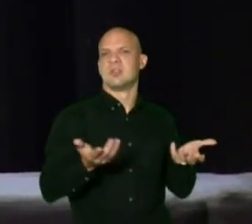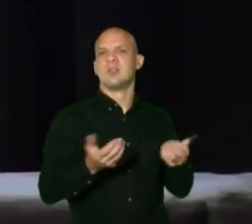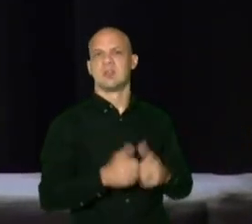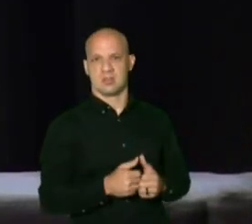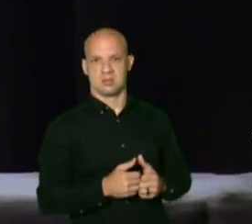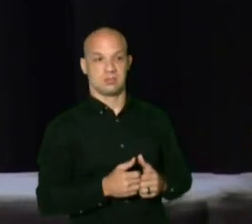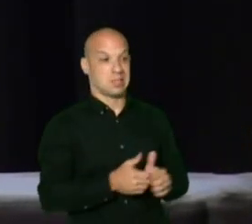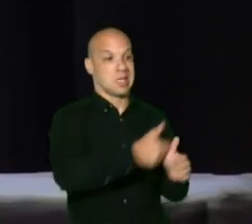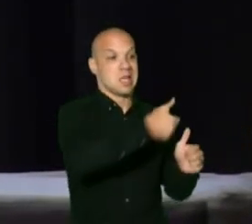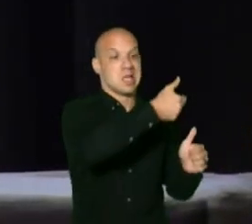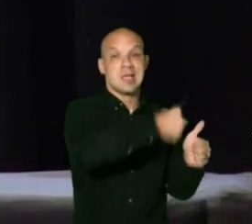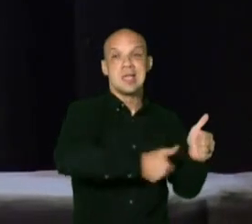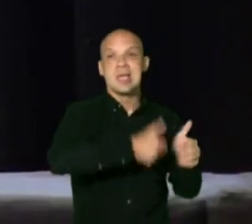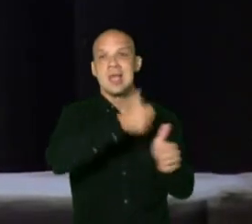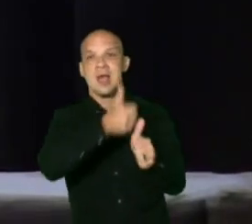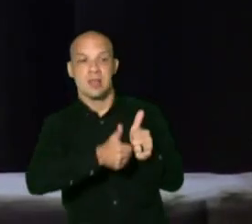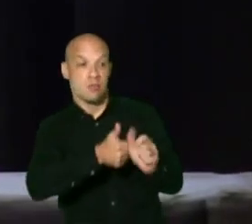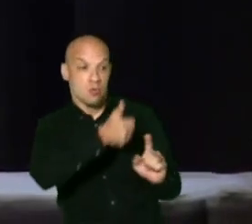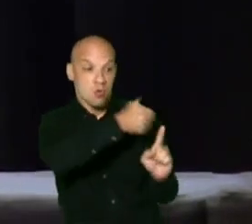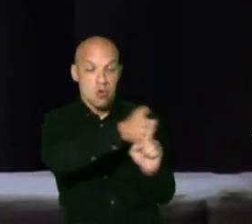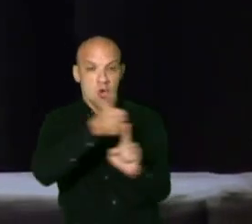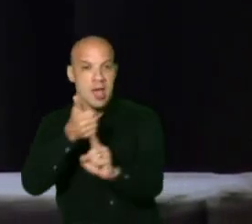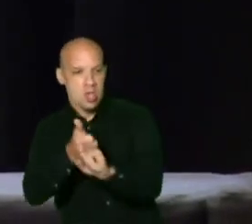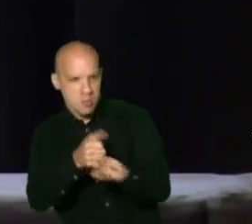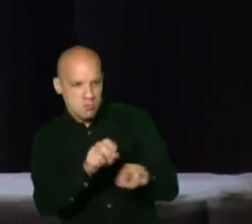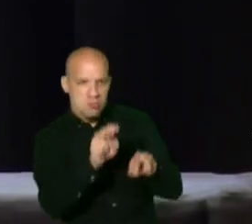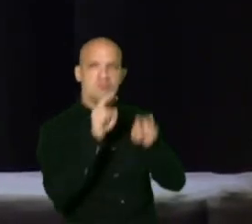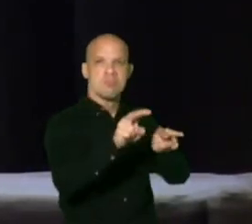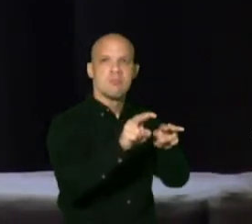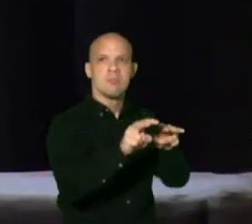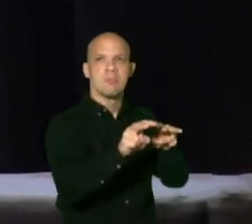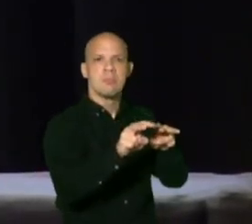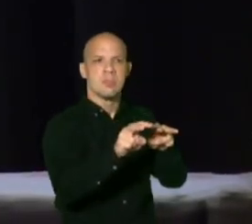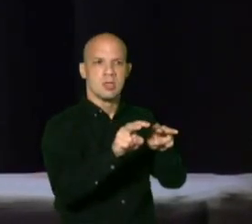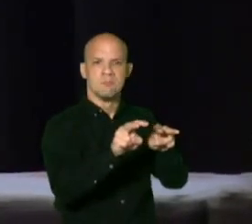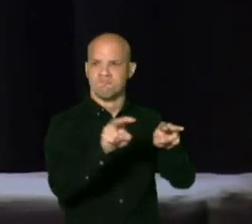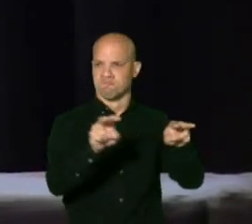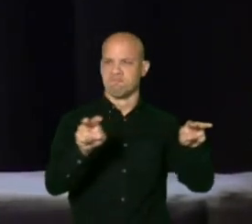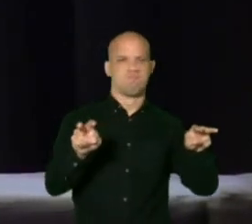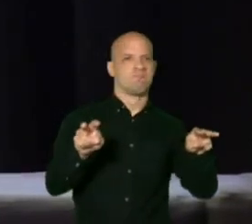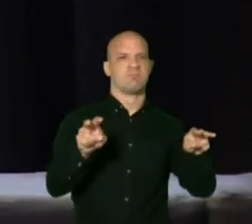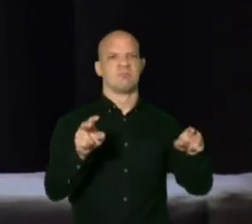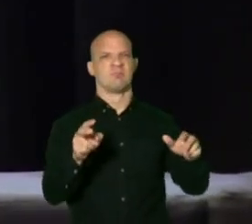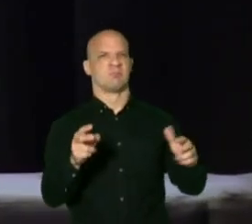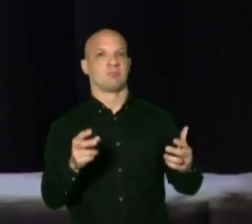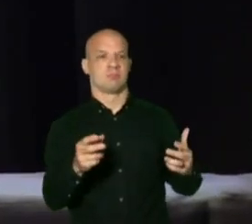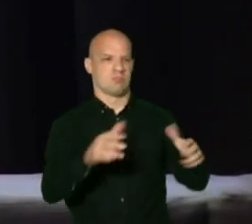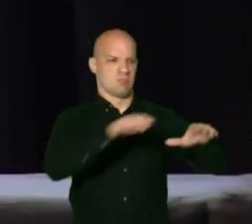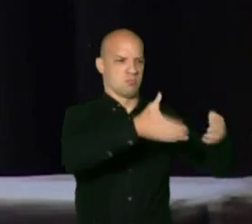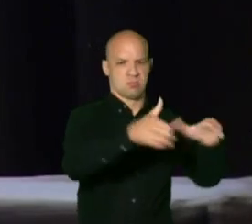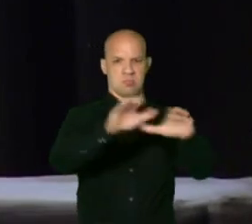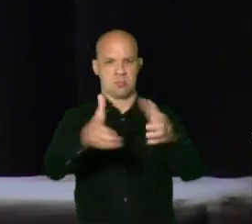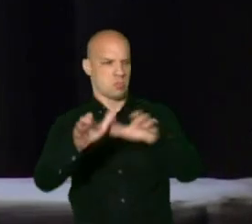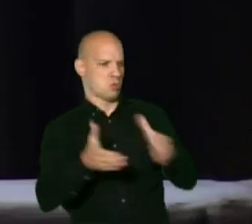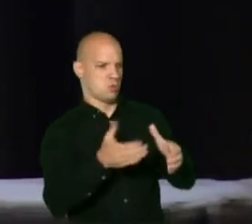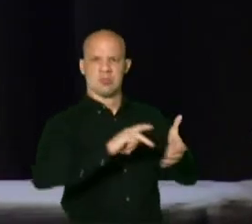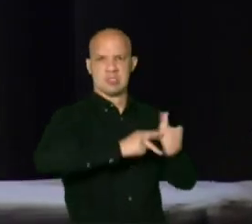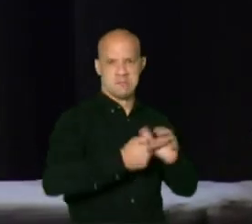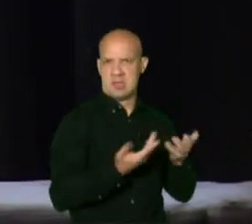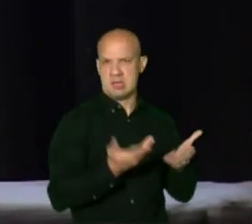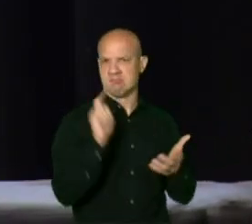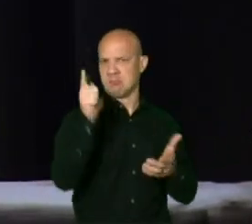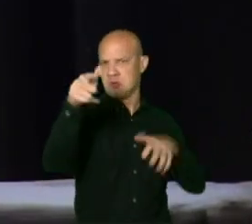los sectores se autovigilen. ¿Qué quiere decir esto? Dentro de un sector, y vamos a hablar ahorita de cuáles son los sectores, si el